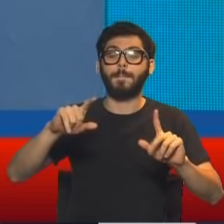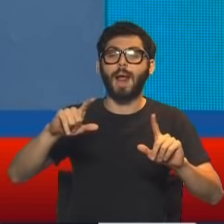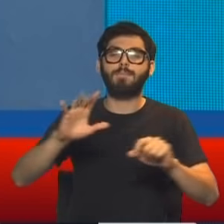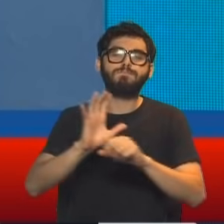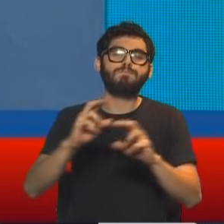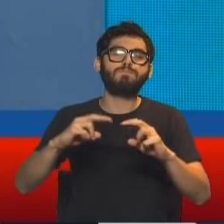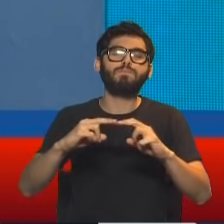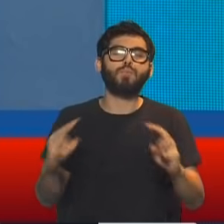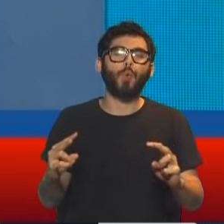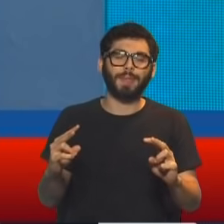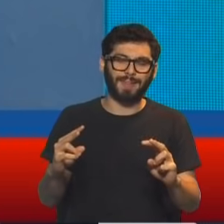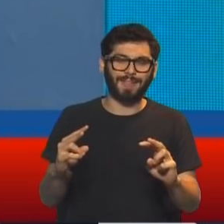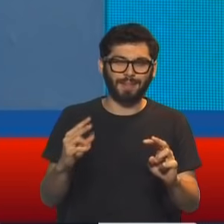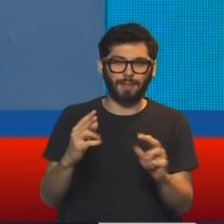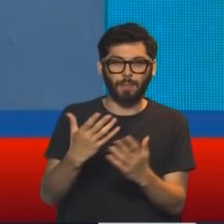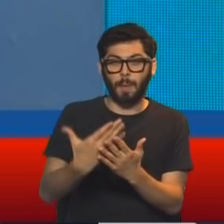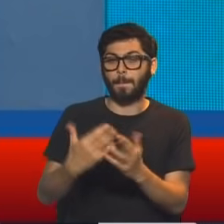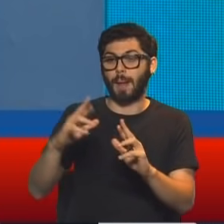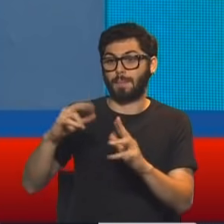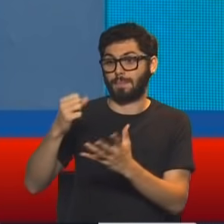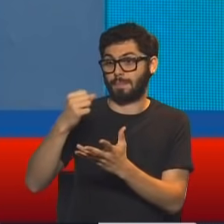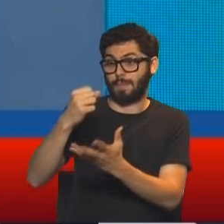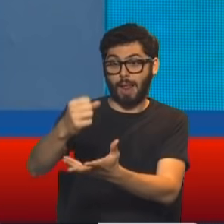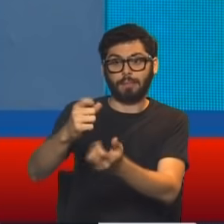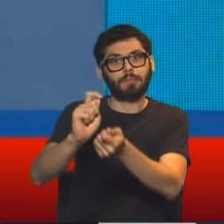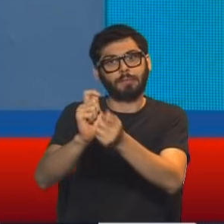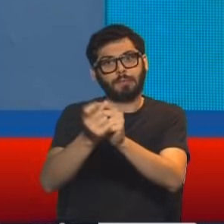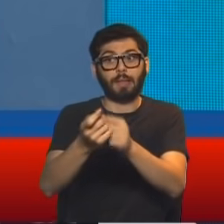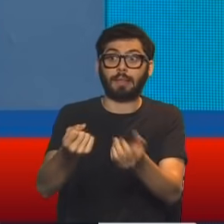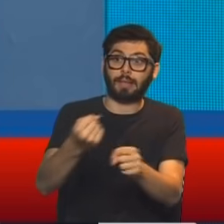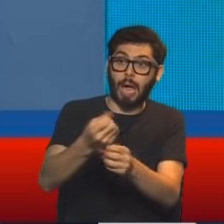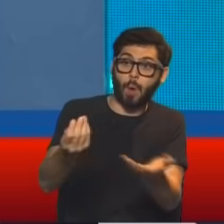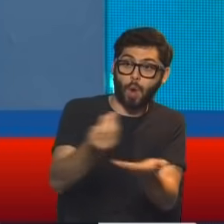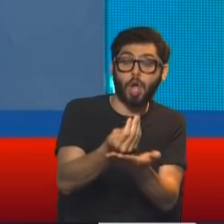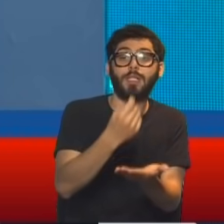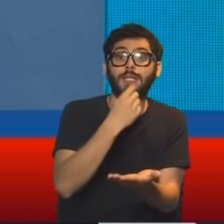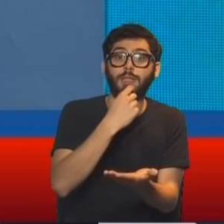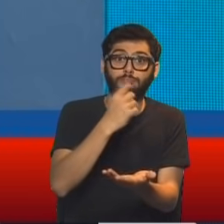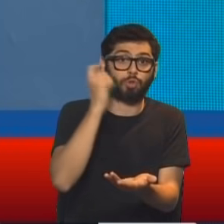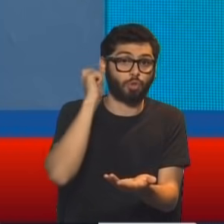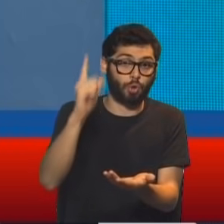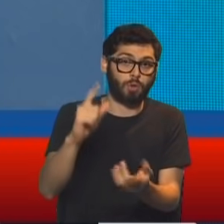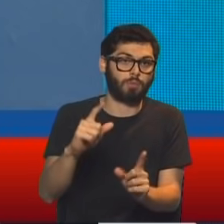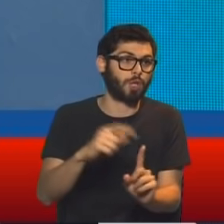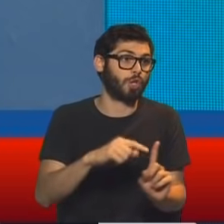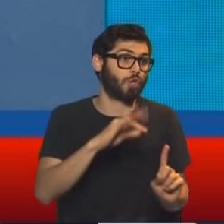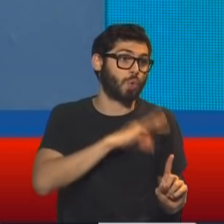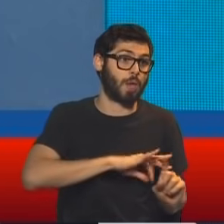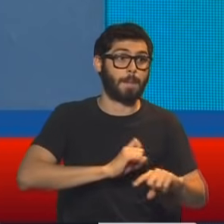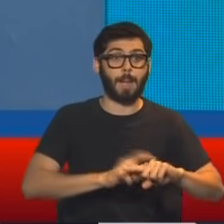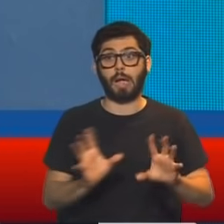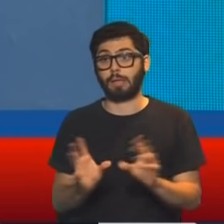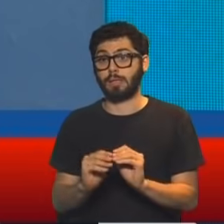le llama este plan para convertir los planes sociales en trabajo, si se pudiera complementar este tipo de salarios con un plan como para